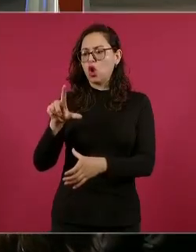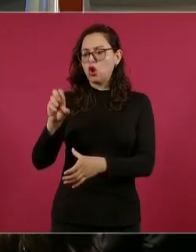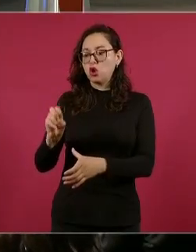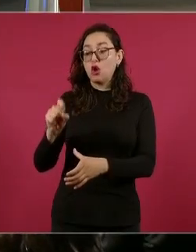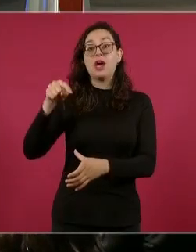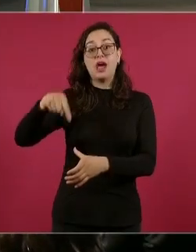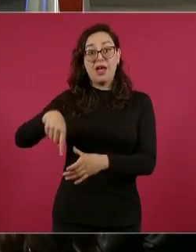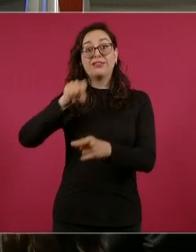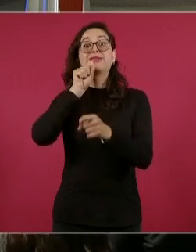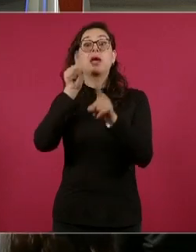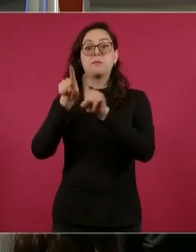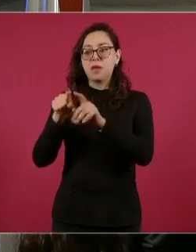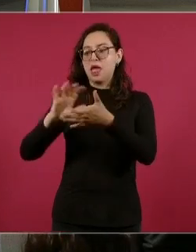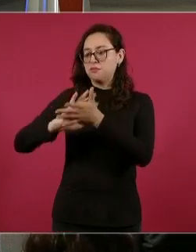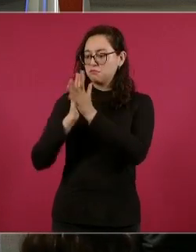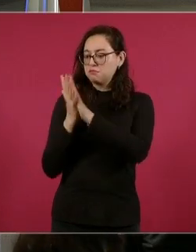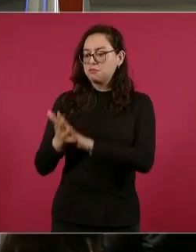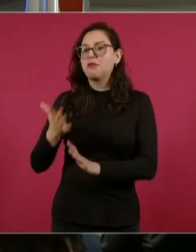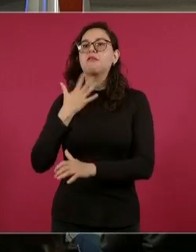en un mayor proceso.